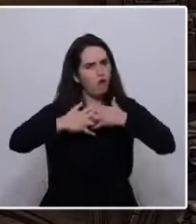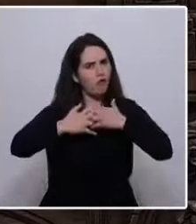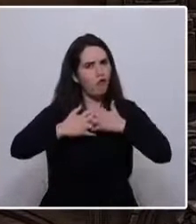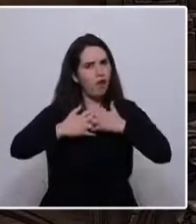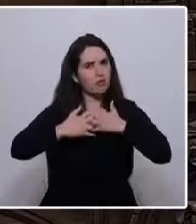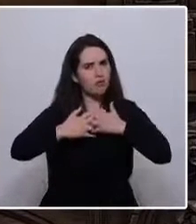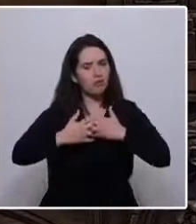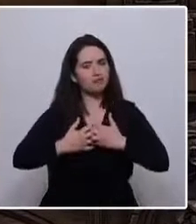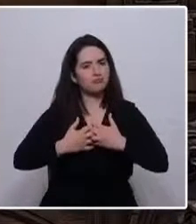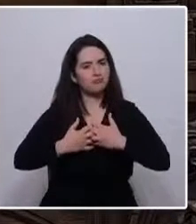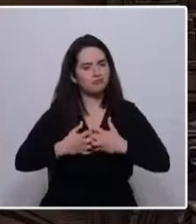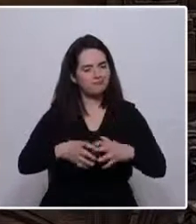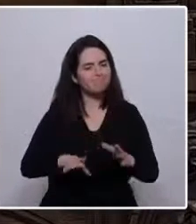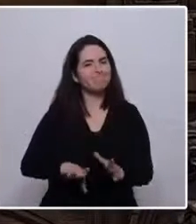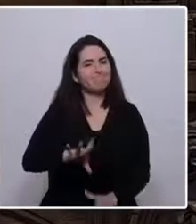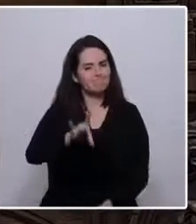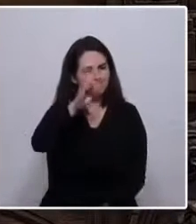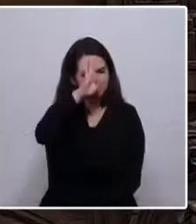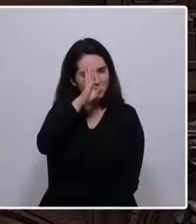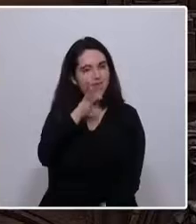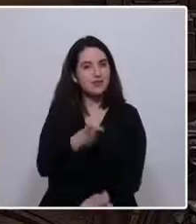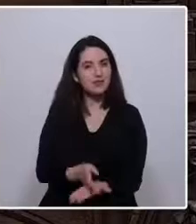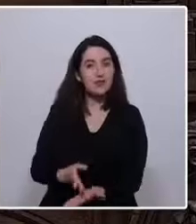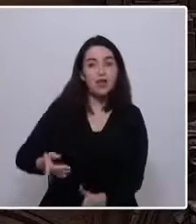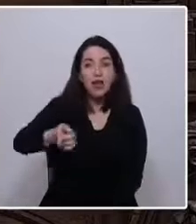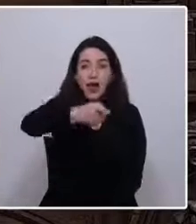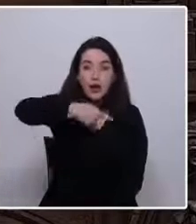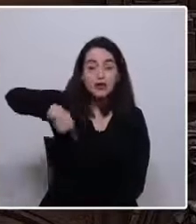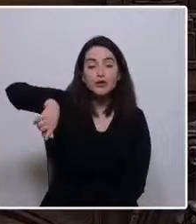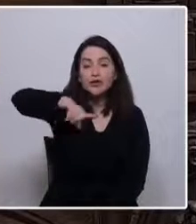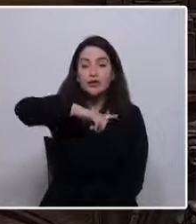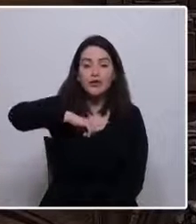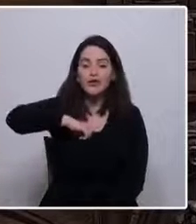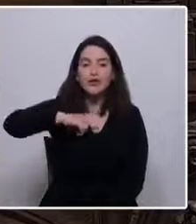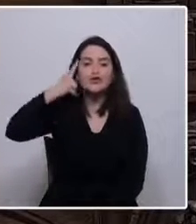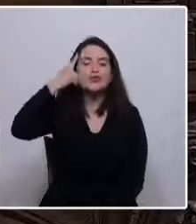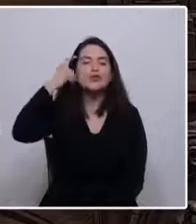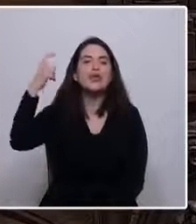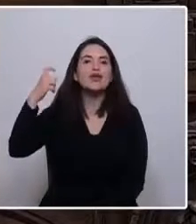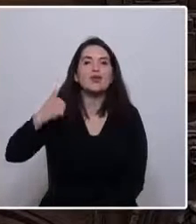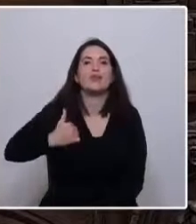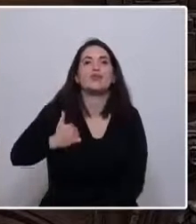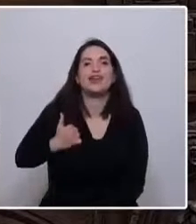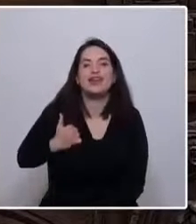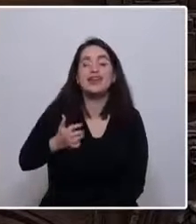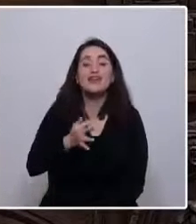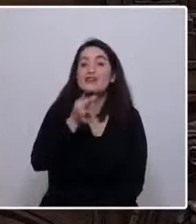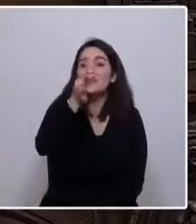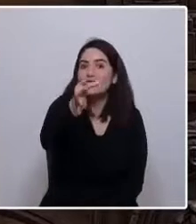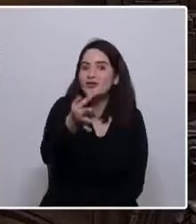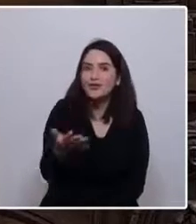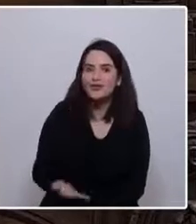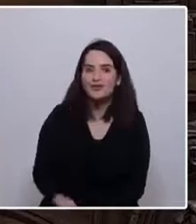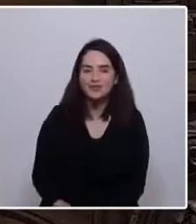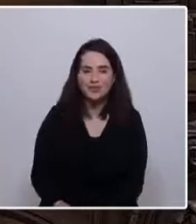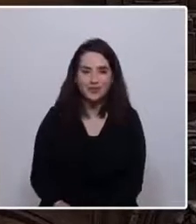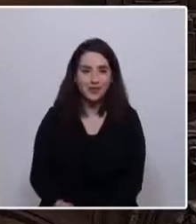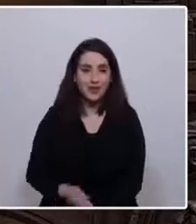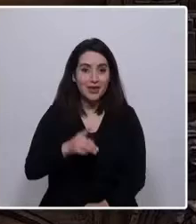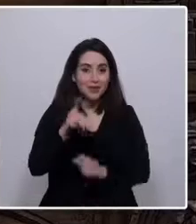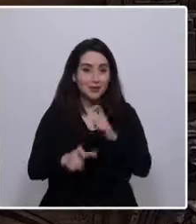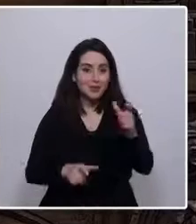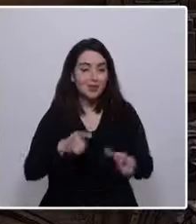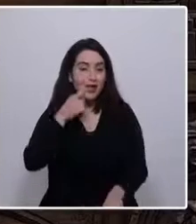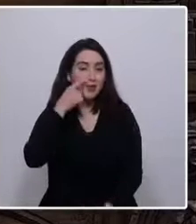decidido a concretar en nosotros el sueño de un futuro en que los hombres y mujeres